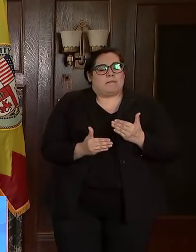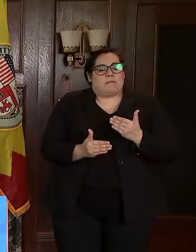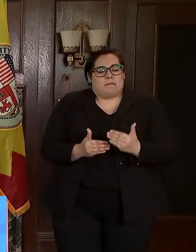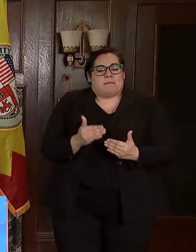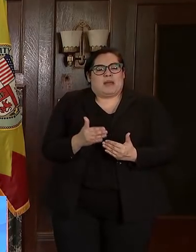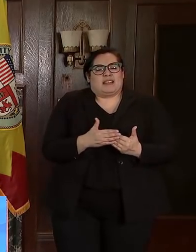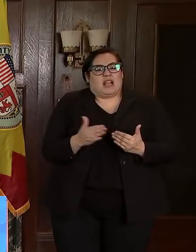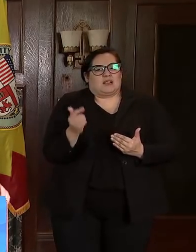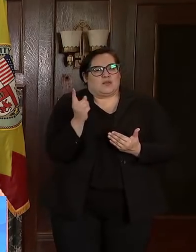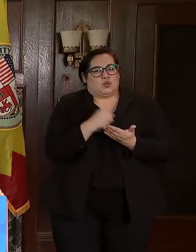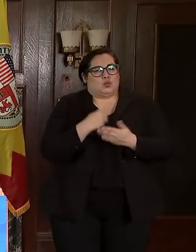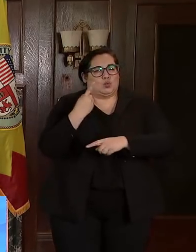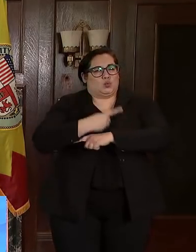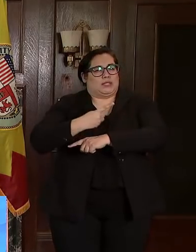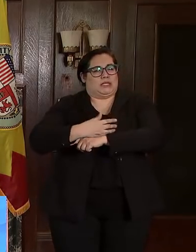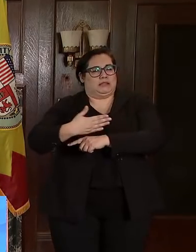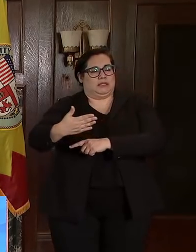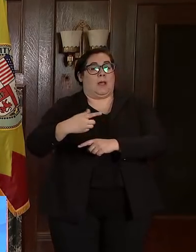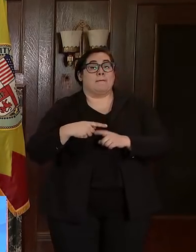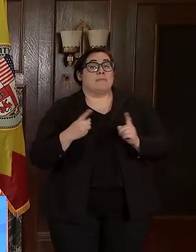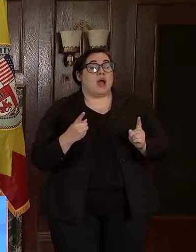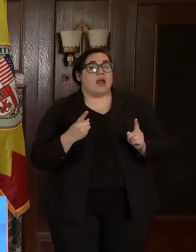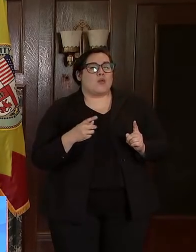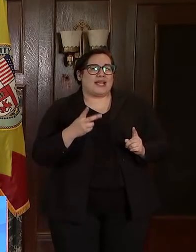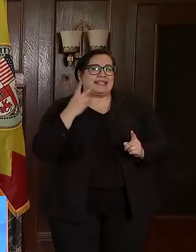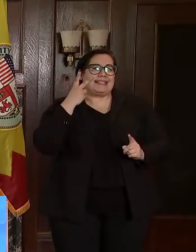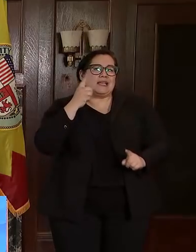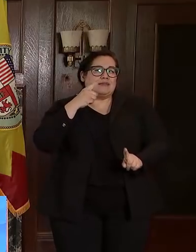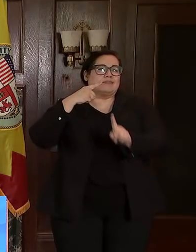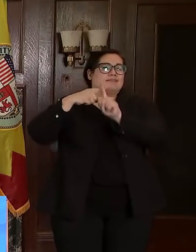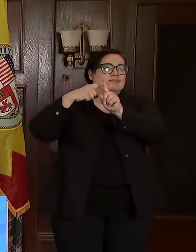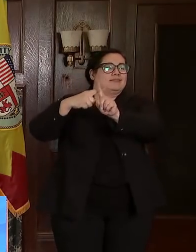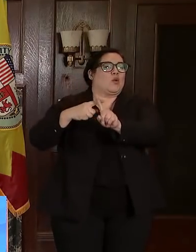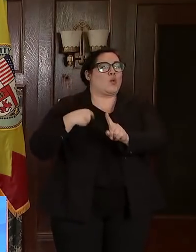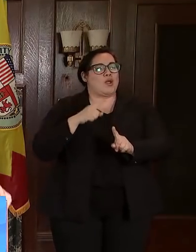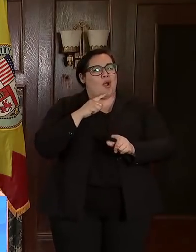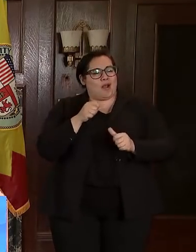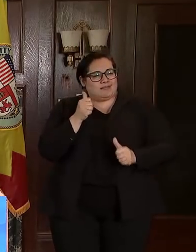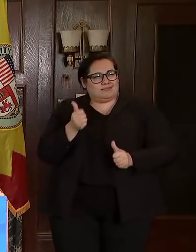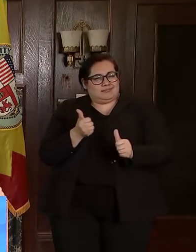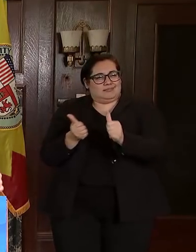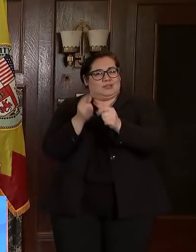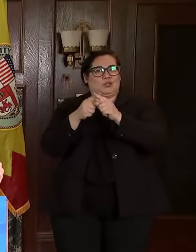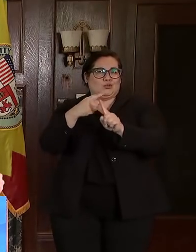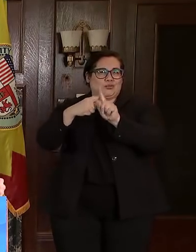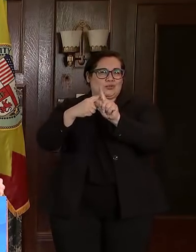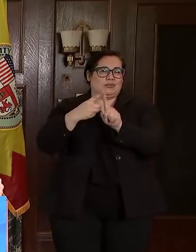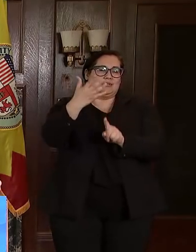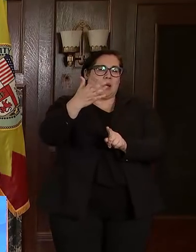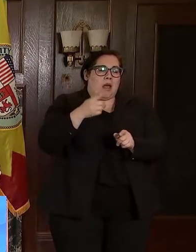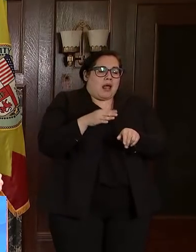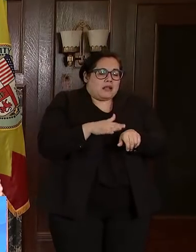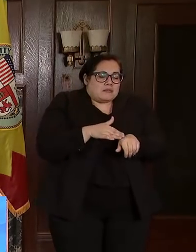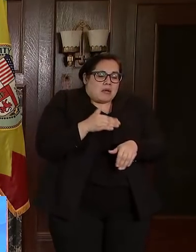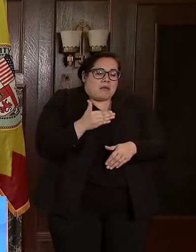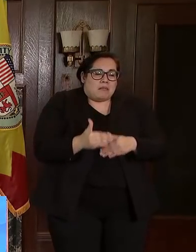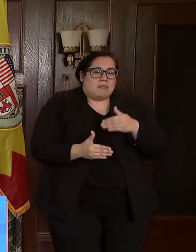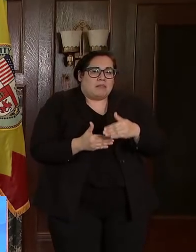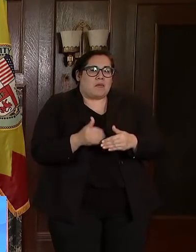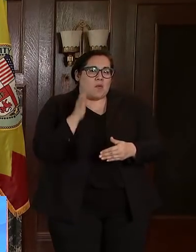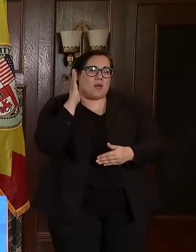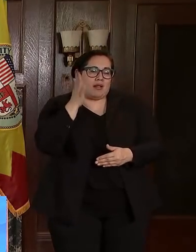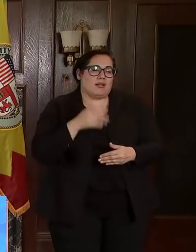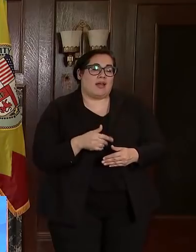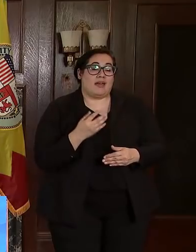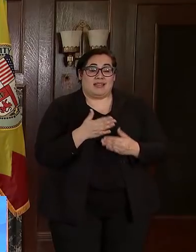estos próximos días, pero hay una luz y estamos marchando a esta luz, poco a poco, paso a paso,